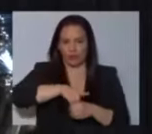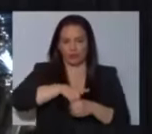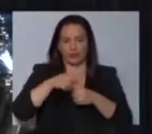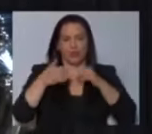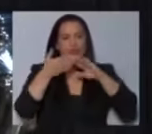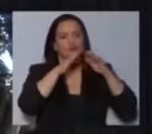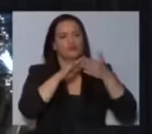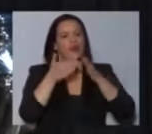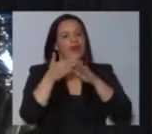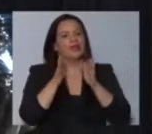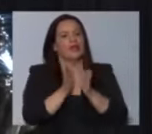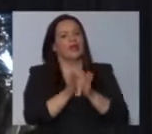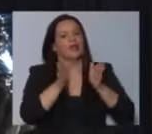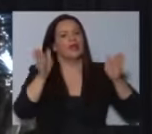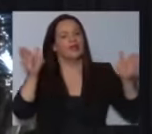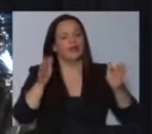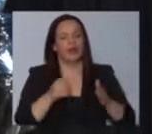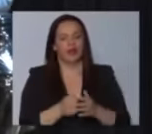ciudadanía en general,